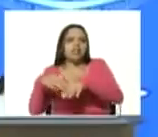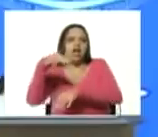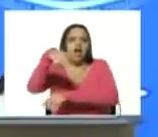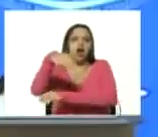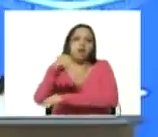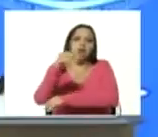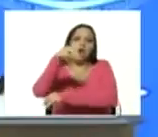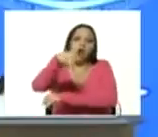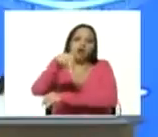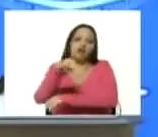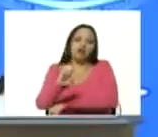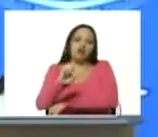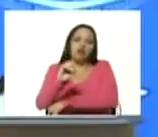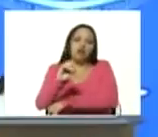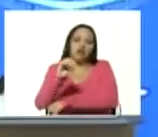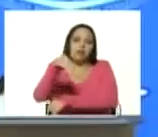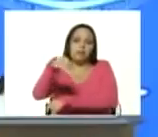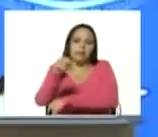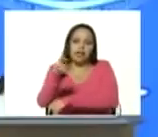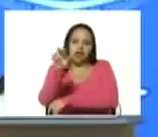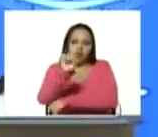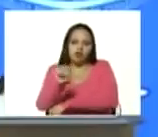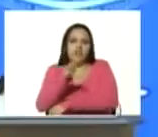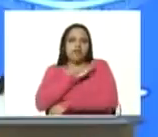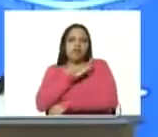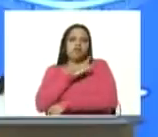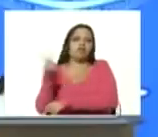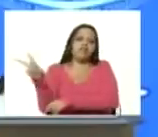le pertenece a Venezuela.